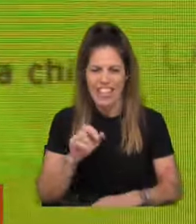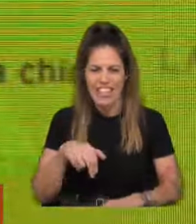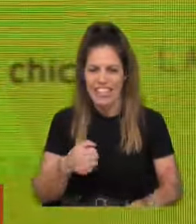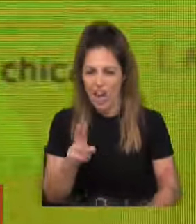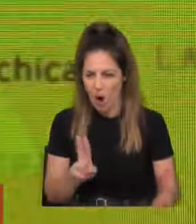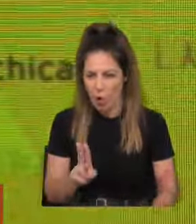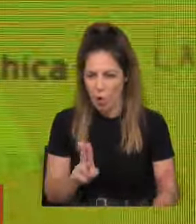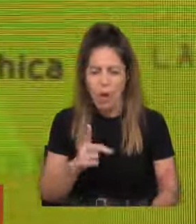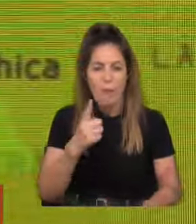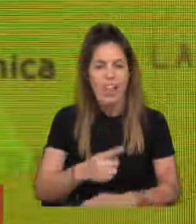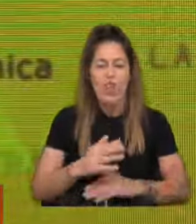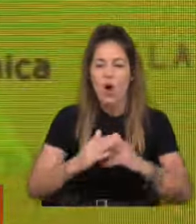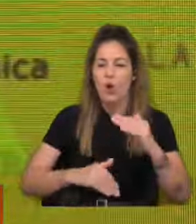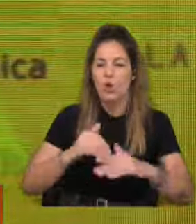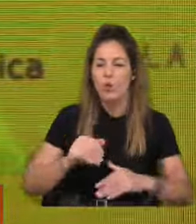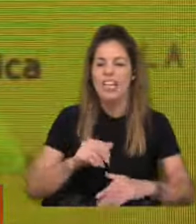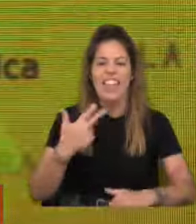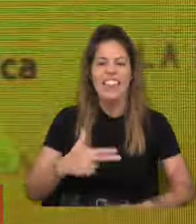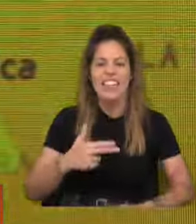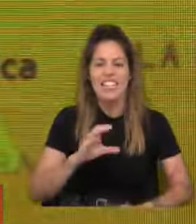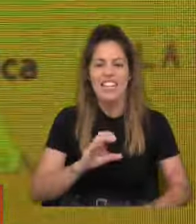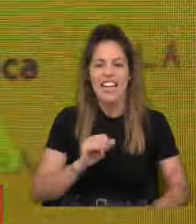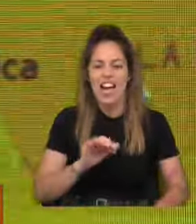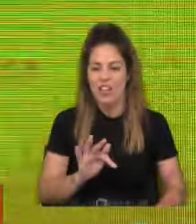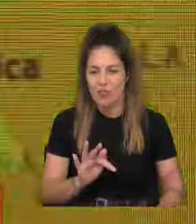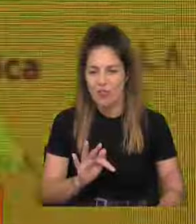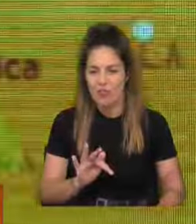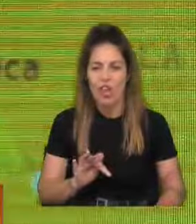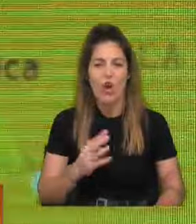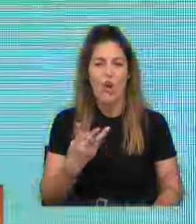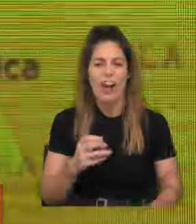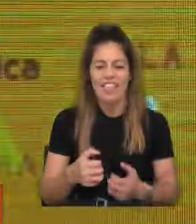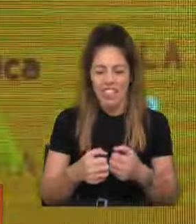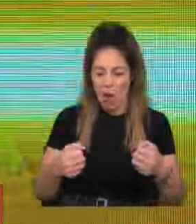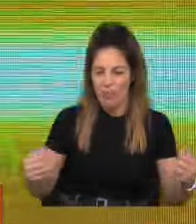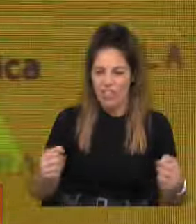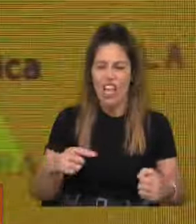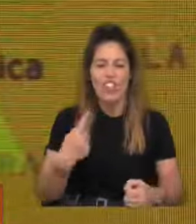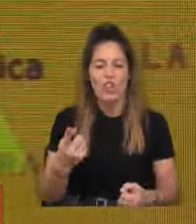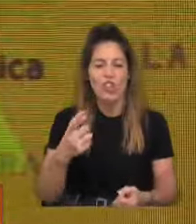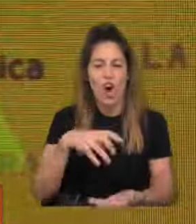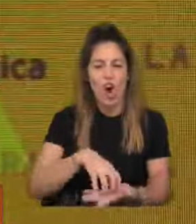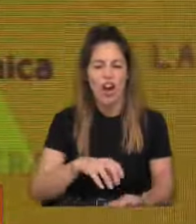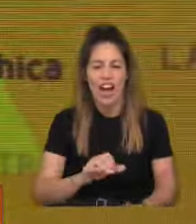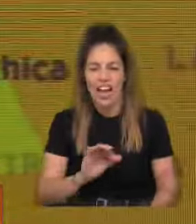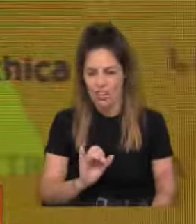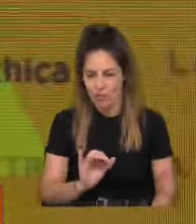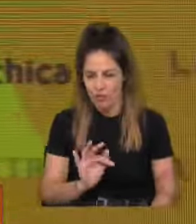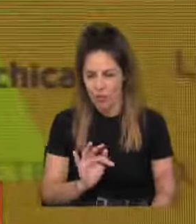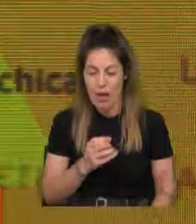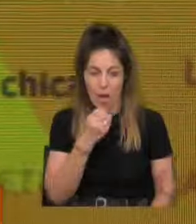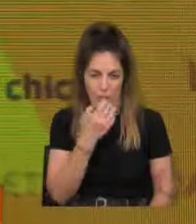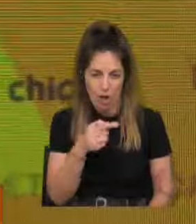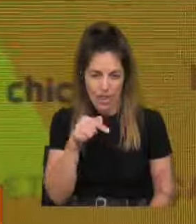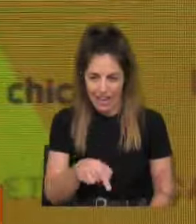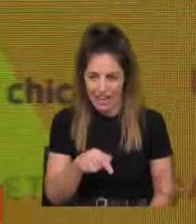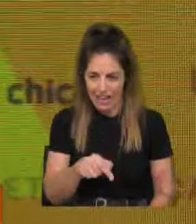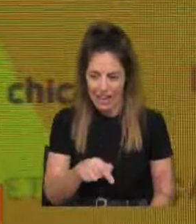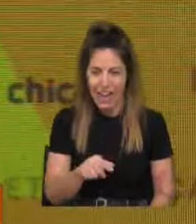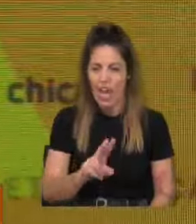inau mandó construir 13 caif y 40 ampliaciones de otros caif para mejorar la cobertura educativa en Uruguay